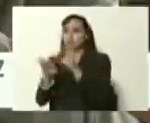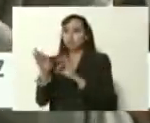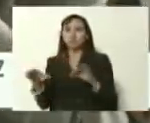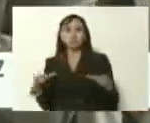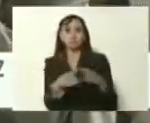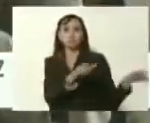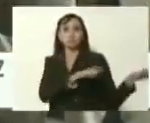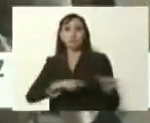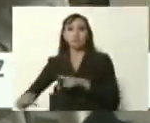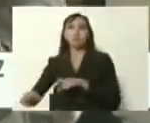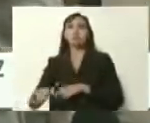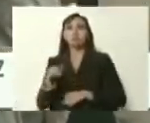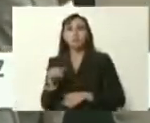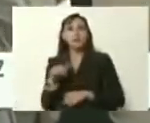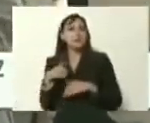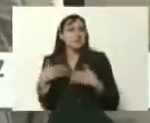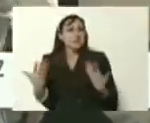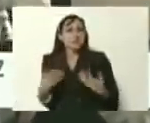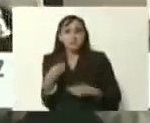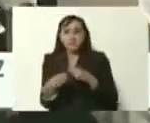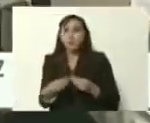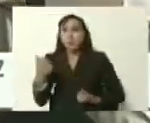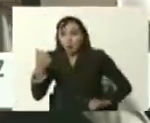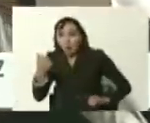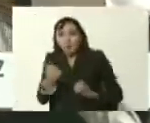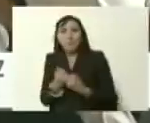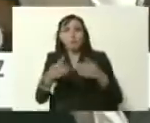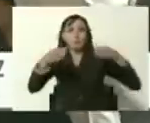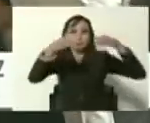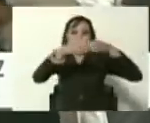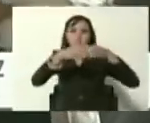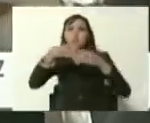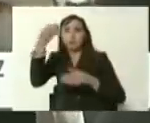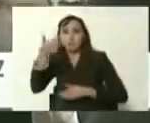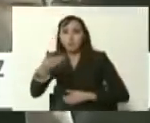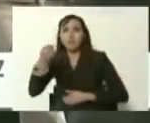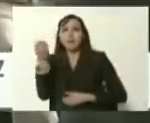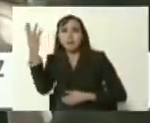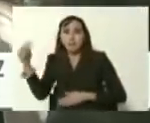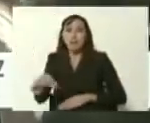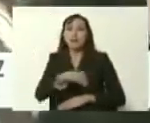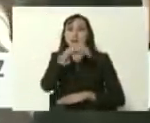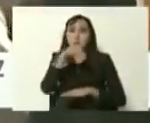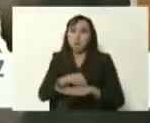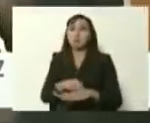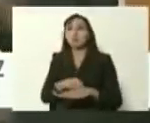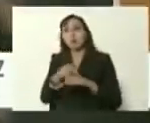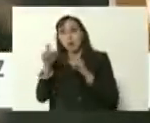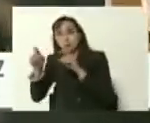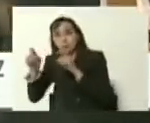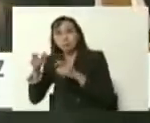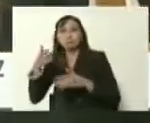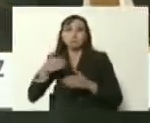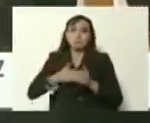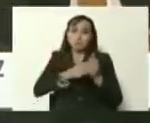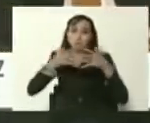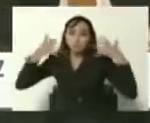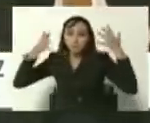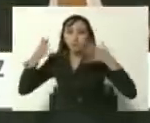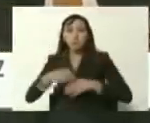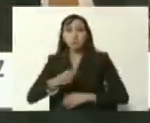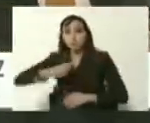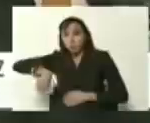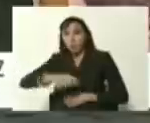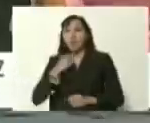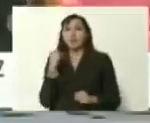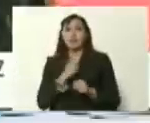comisión recibirá todo el apoyo de la Comisión de Diálogo de la Asamblea Nacional y ustedes